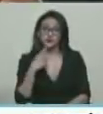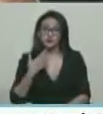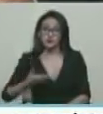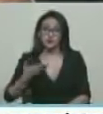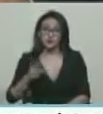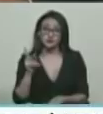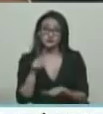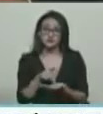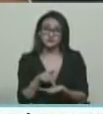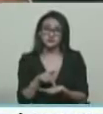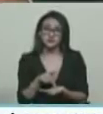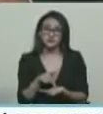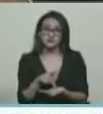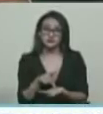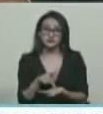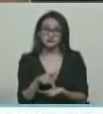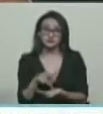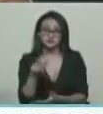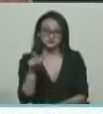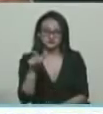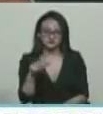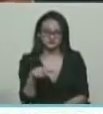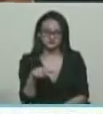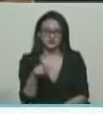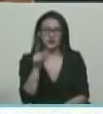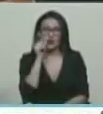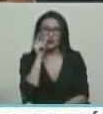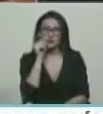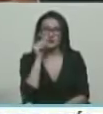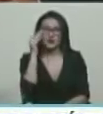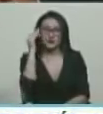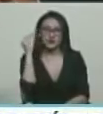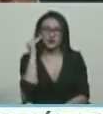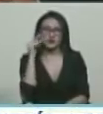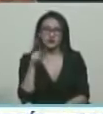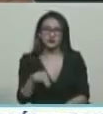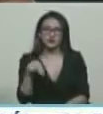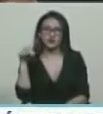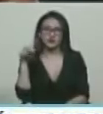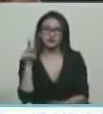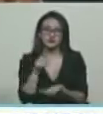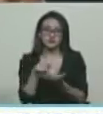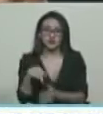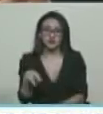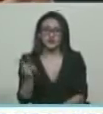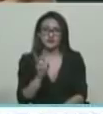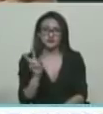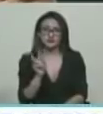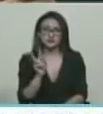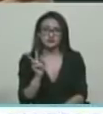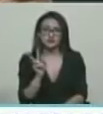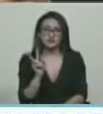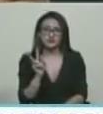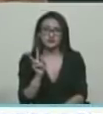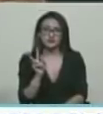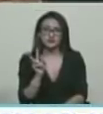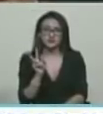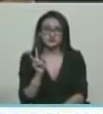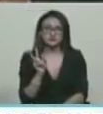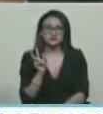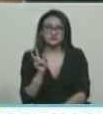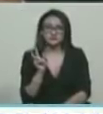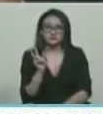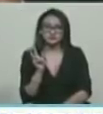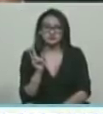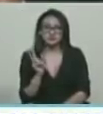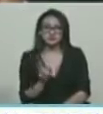la presencia del compañero Kim Jong-nan, que esté aquí en Venezuela, que haya tomado en su gira